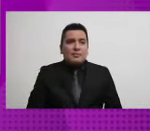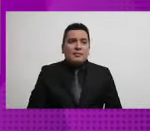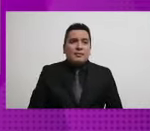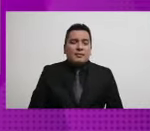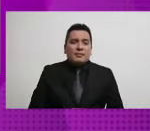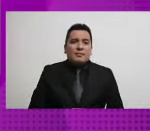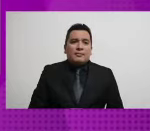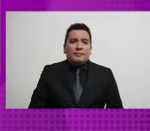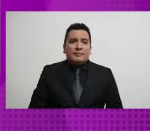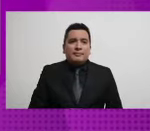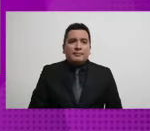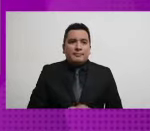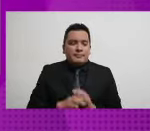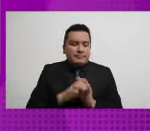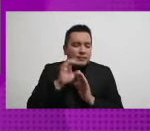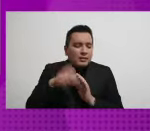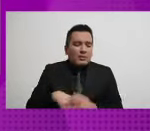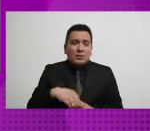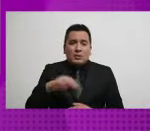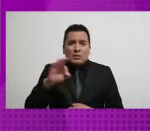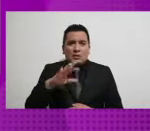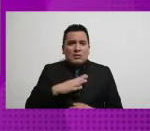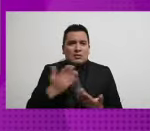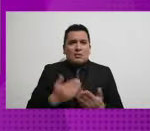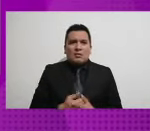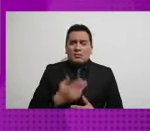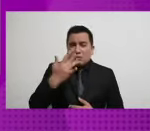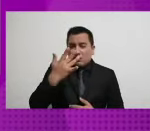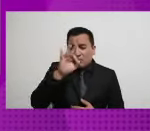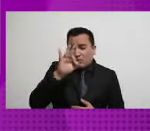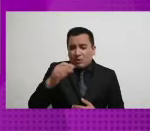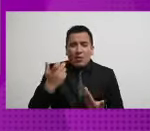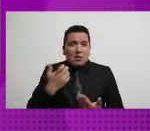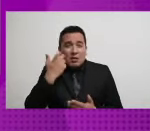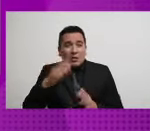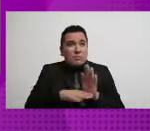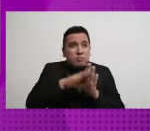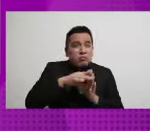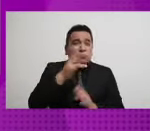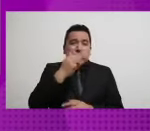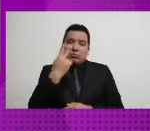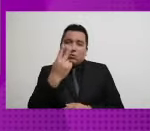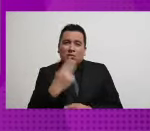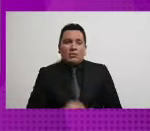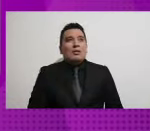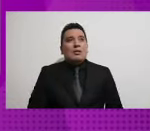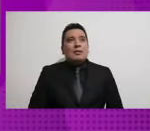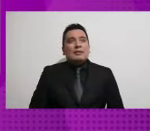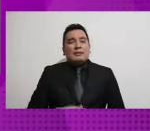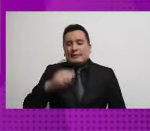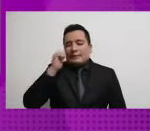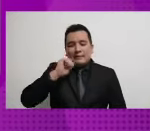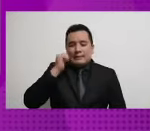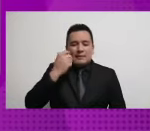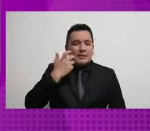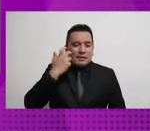en todos los actos. Si, por ejemplo, voto el 50, pues ahora que vote el 52, siempre es la meta